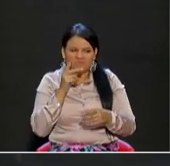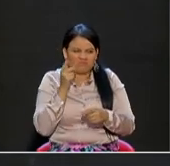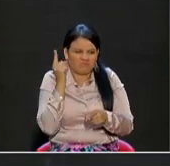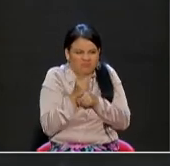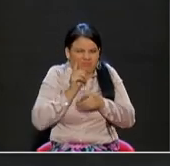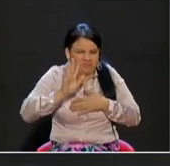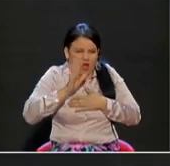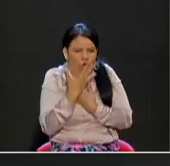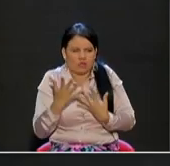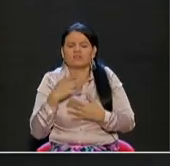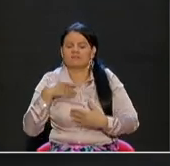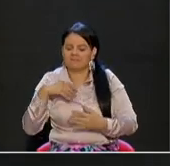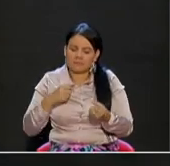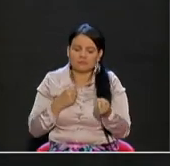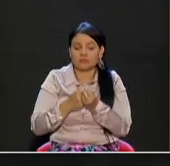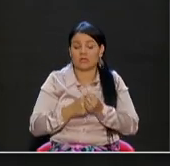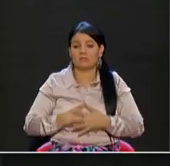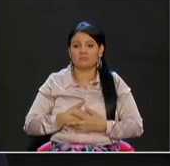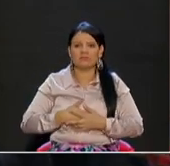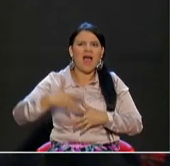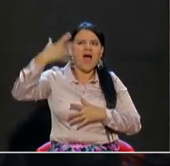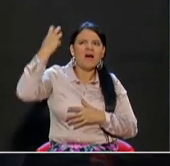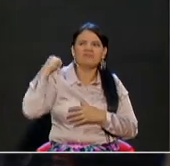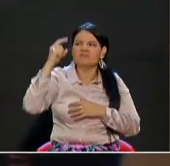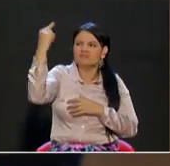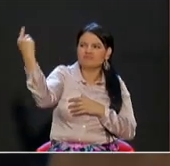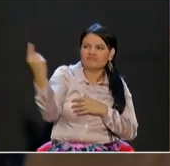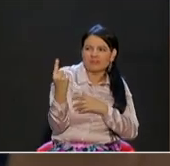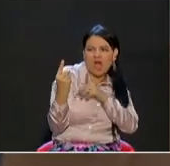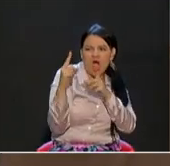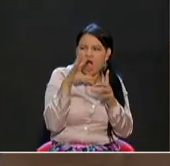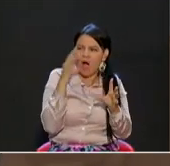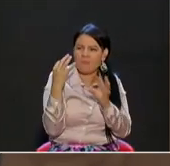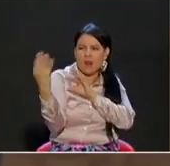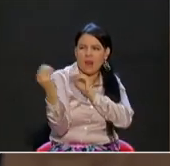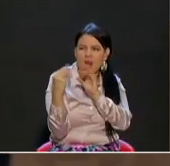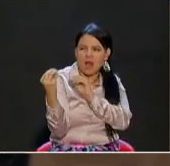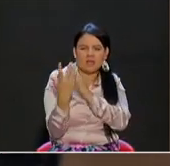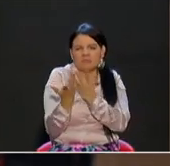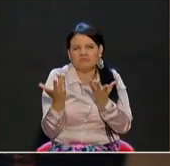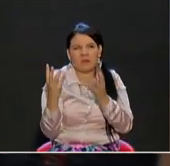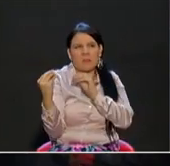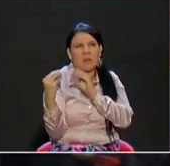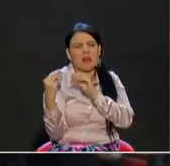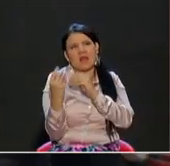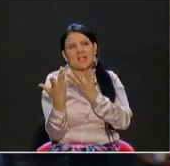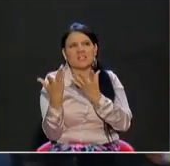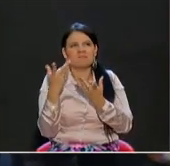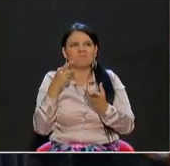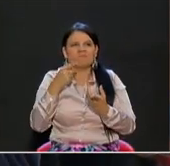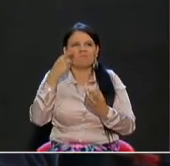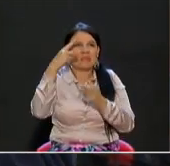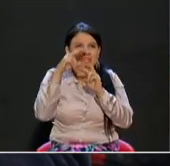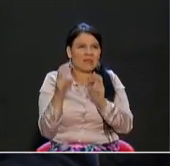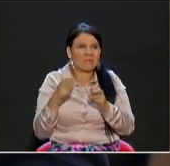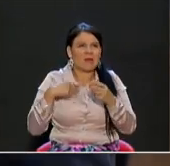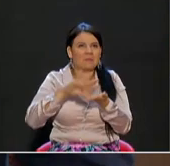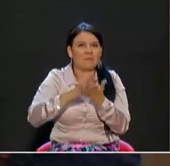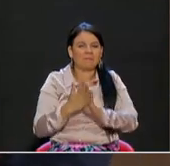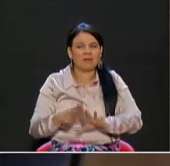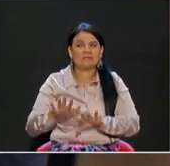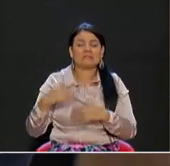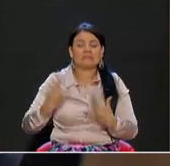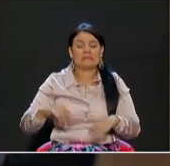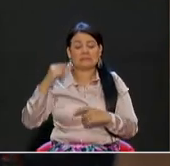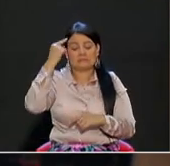principio los municipios donde esos espacios estaban 5 territorios que ya son 4 donde después estuvieron reticentes a recibirlos